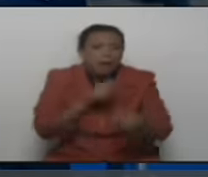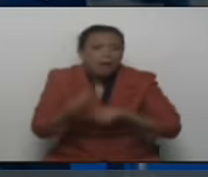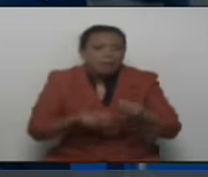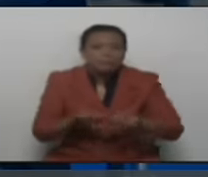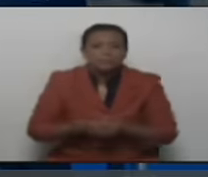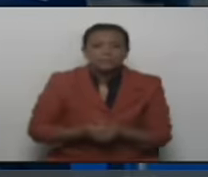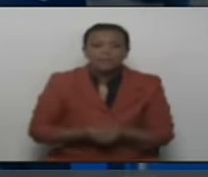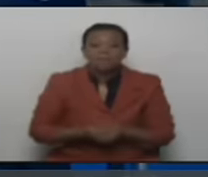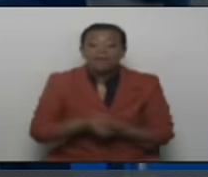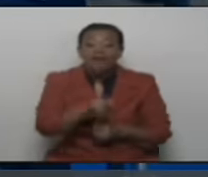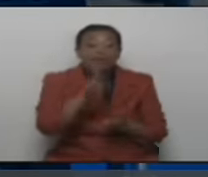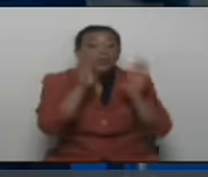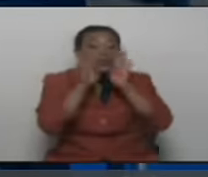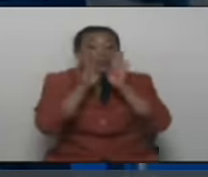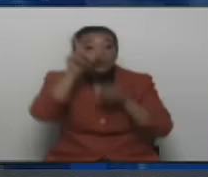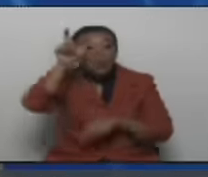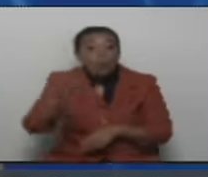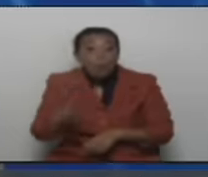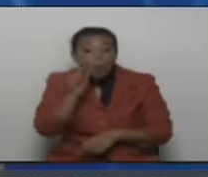venidos. Bueno, este es el relato para